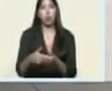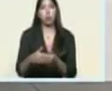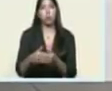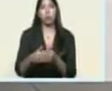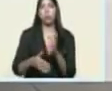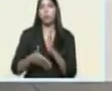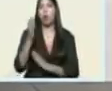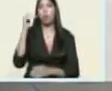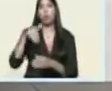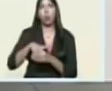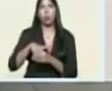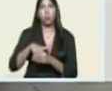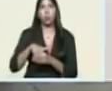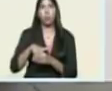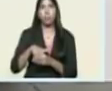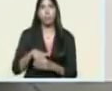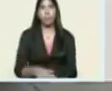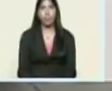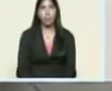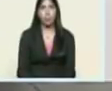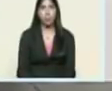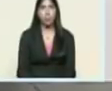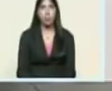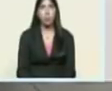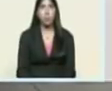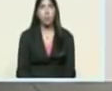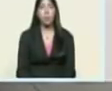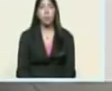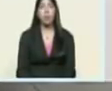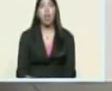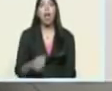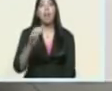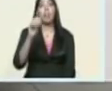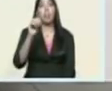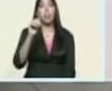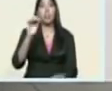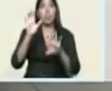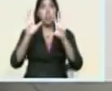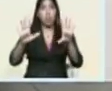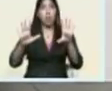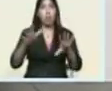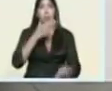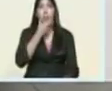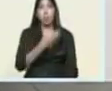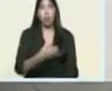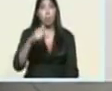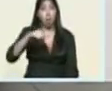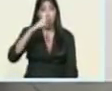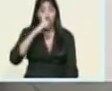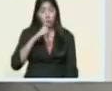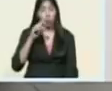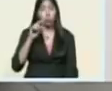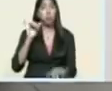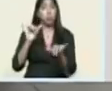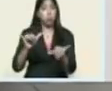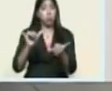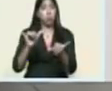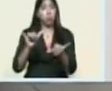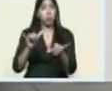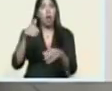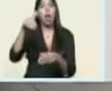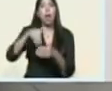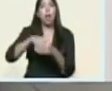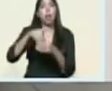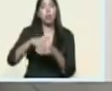venezolanas. Y el próximo 10 de diciembre de este año, elecciones